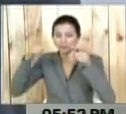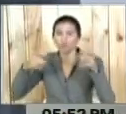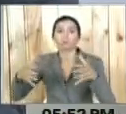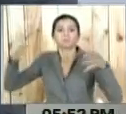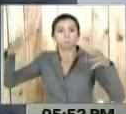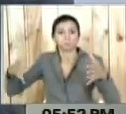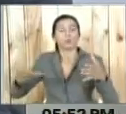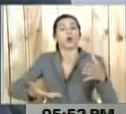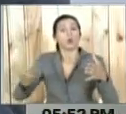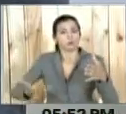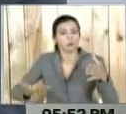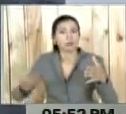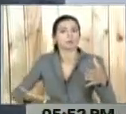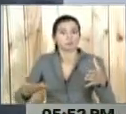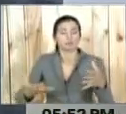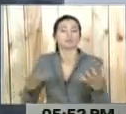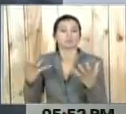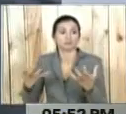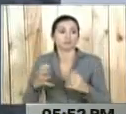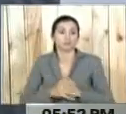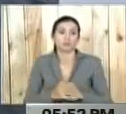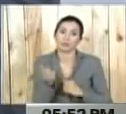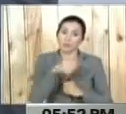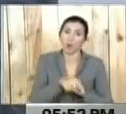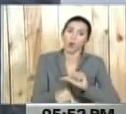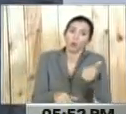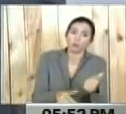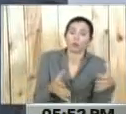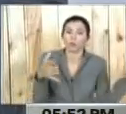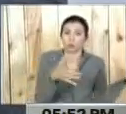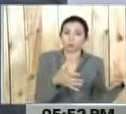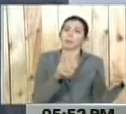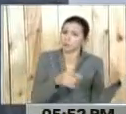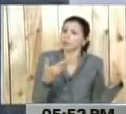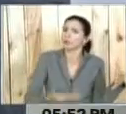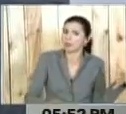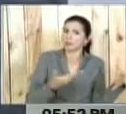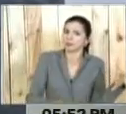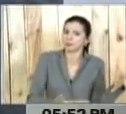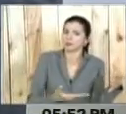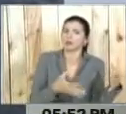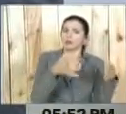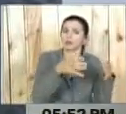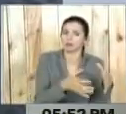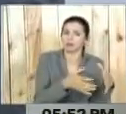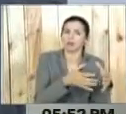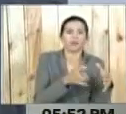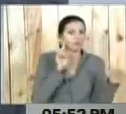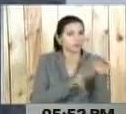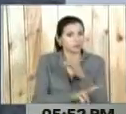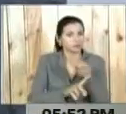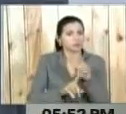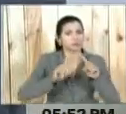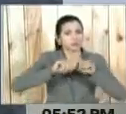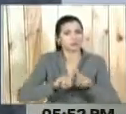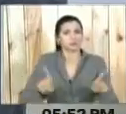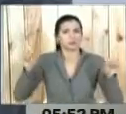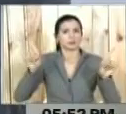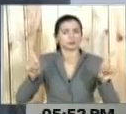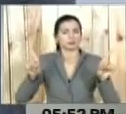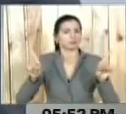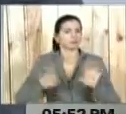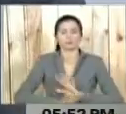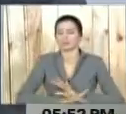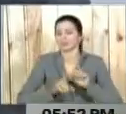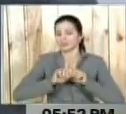sector también respetable que está en el lado contrario, que representan una visión y una opinión política absolutamente distinta